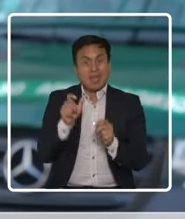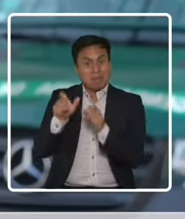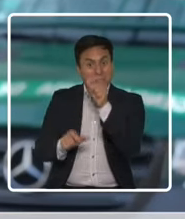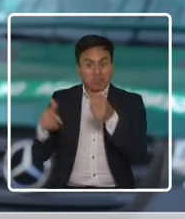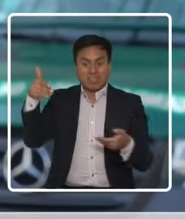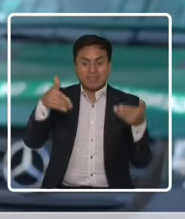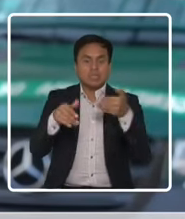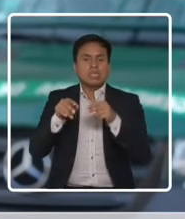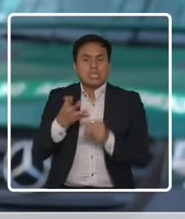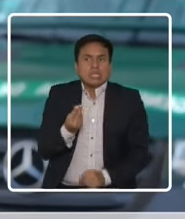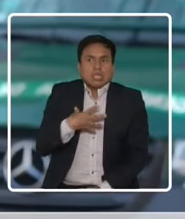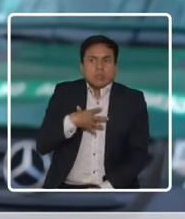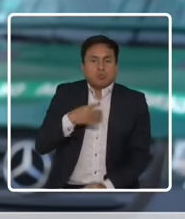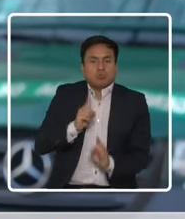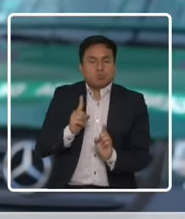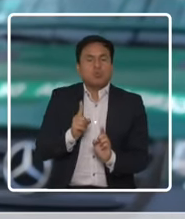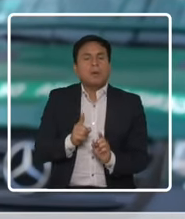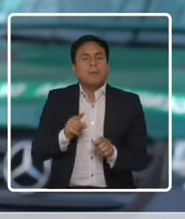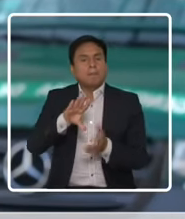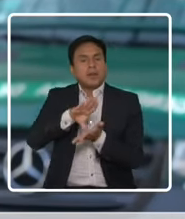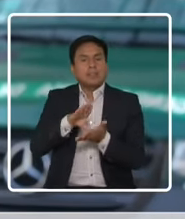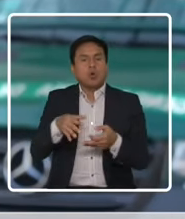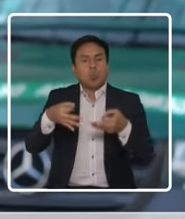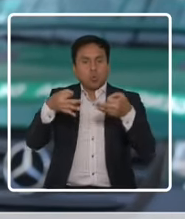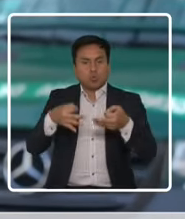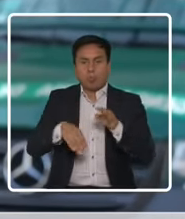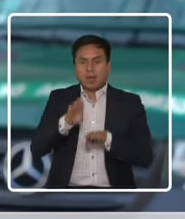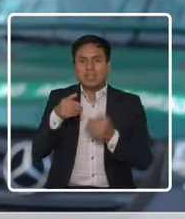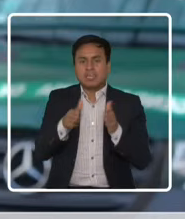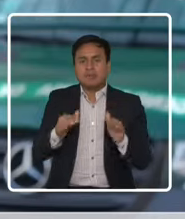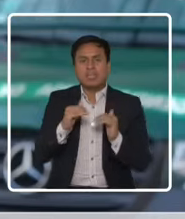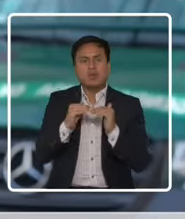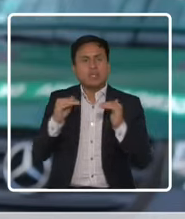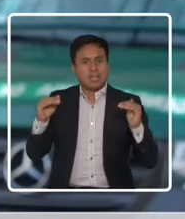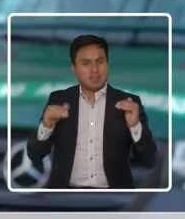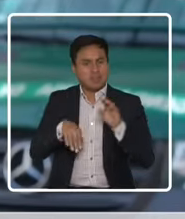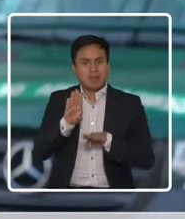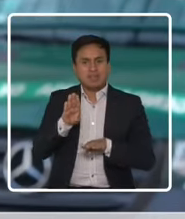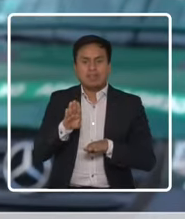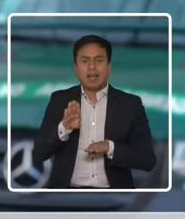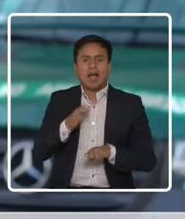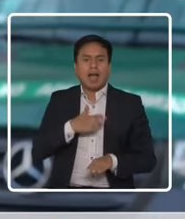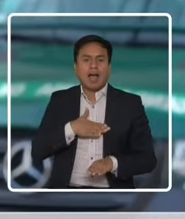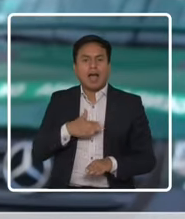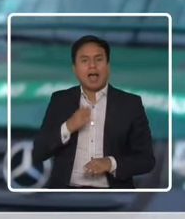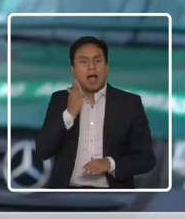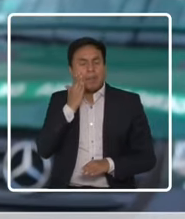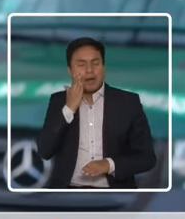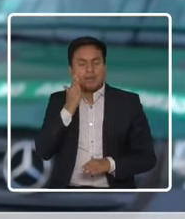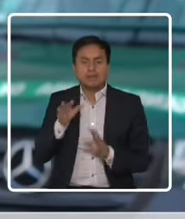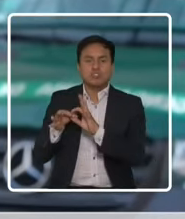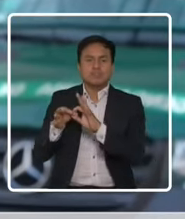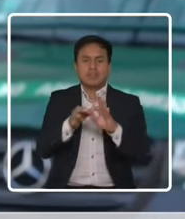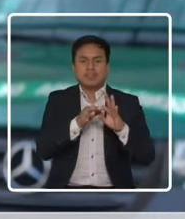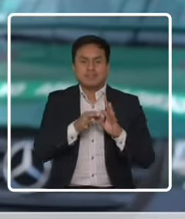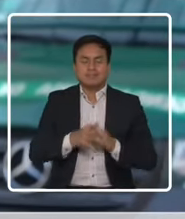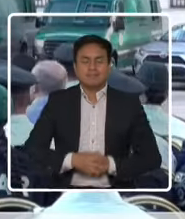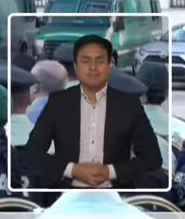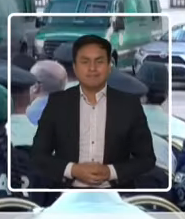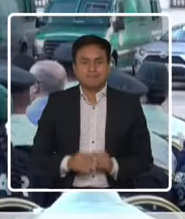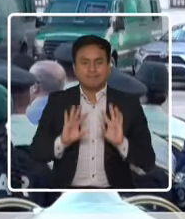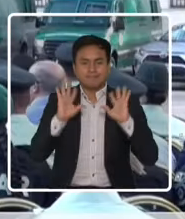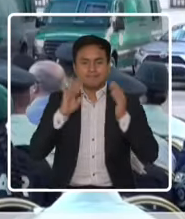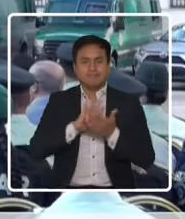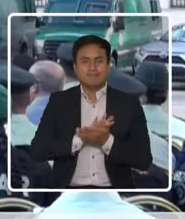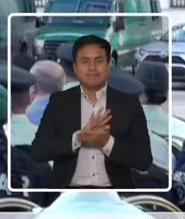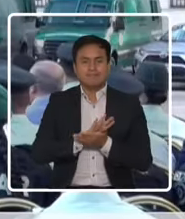vivan sin temor en un país más justo, más libre, más igualitario y mucho más amable. Muchísimas gracias.